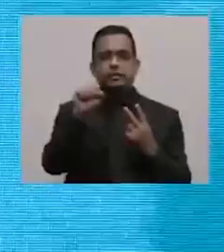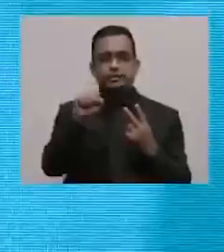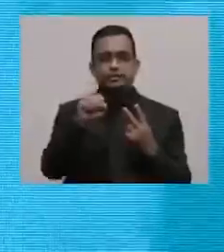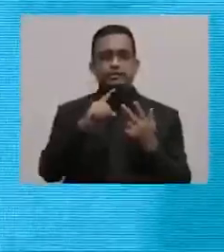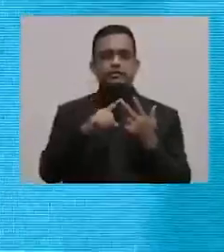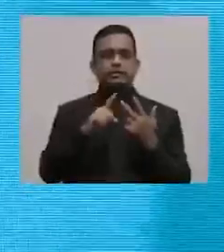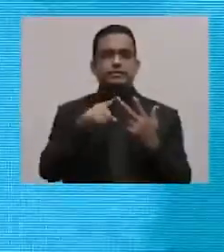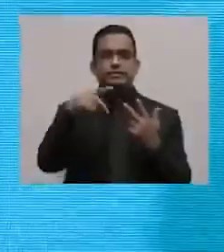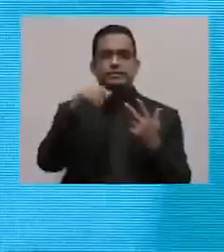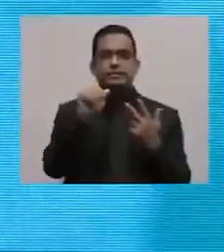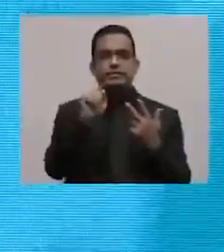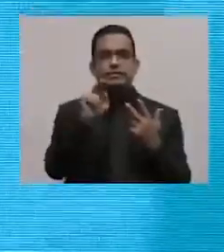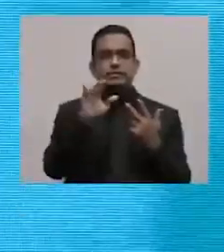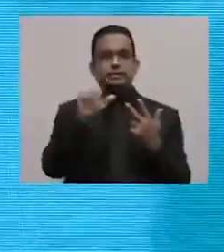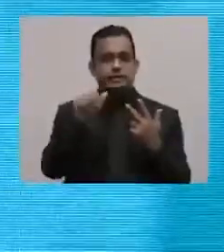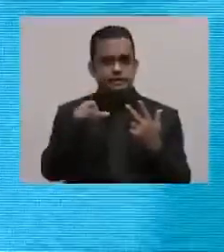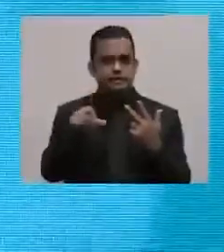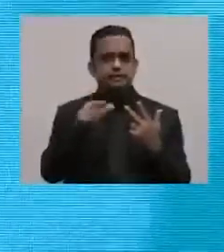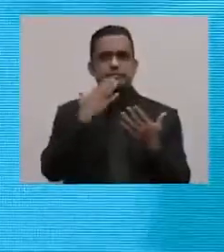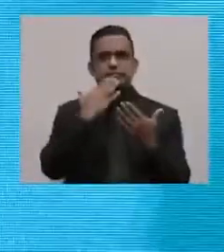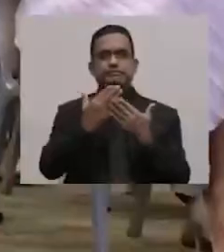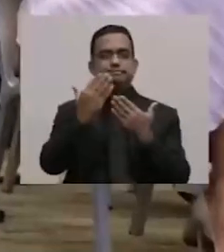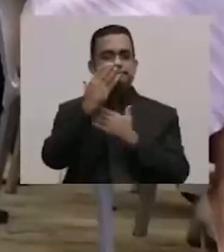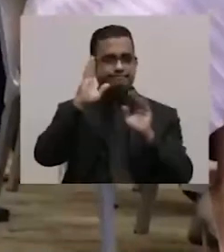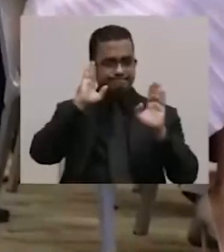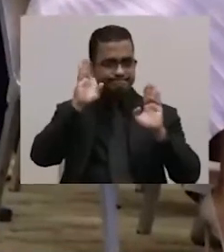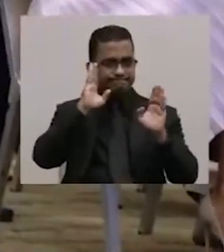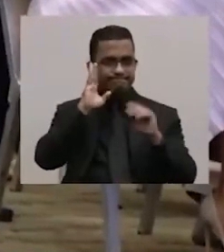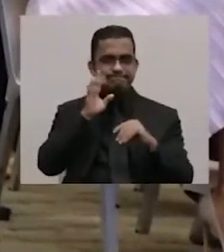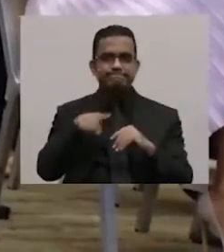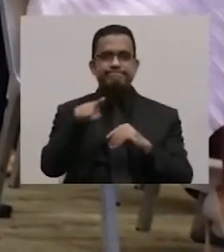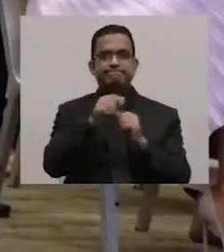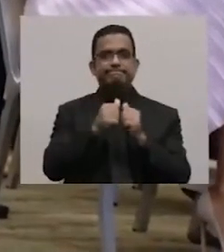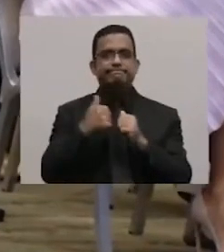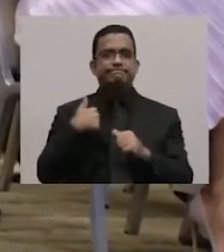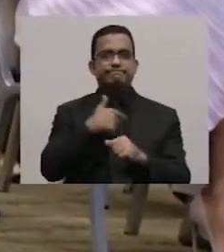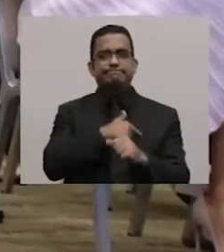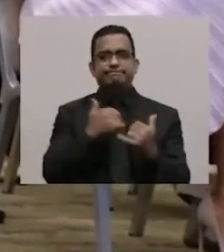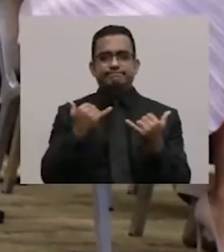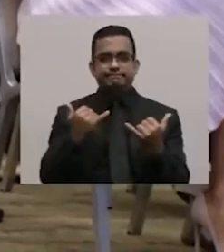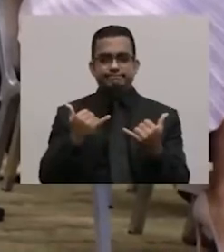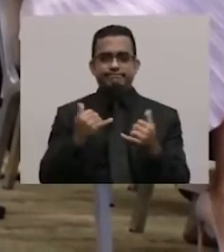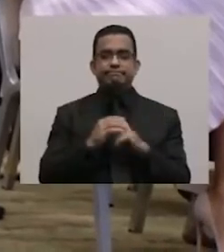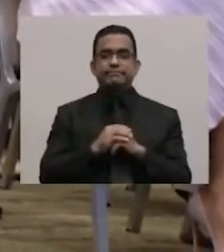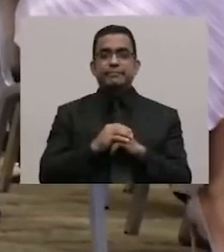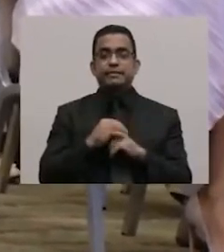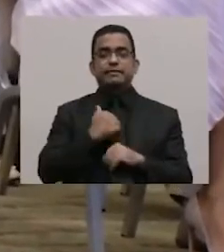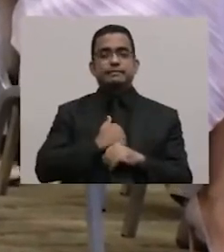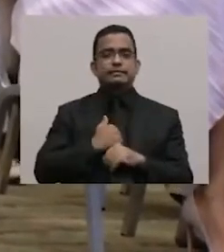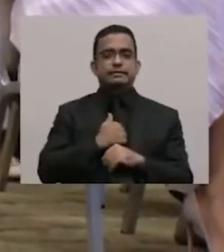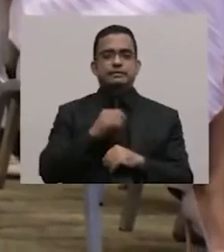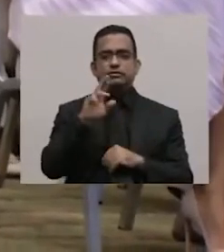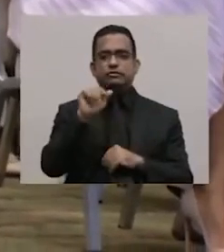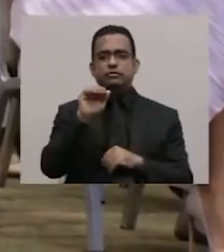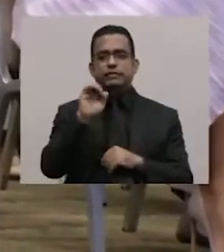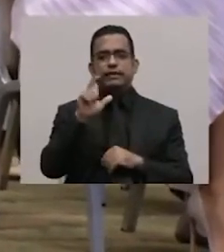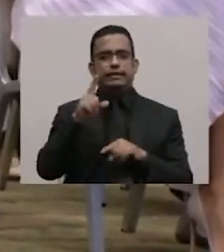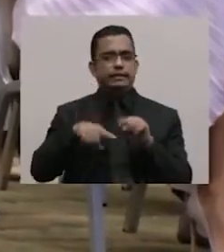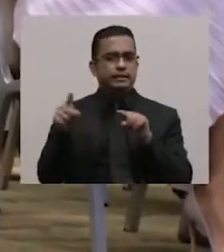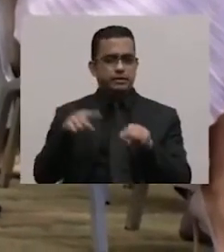la magistrada Patricia Lorenzo Paniagua. Muy buenos días. Gracias por acompañarnos. Presentar las excusas del magistrado Rafael